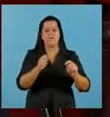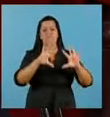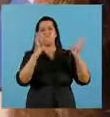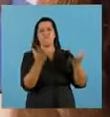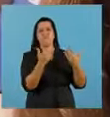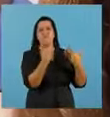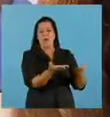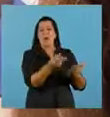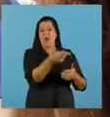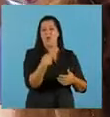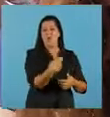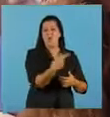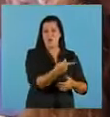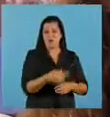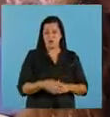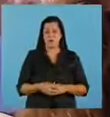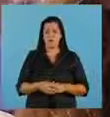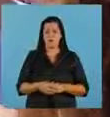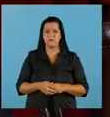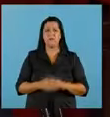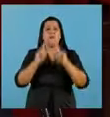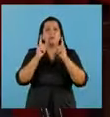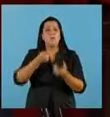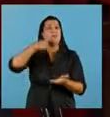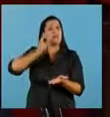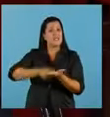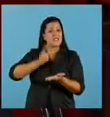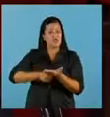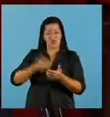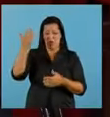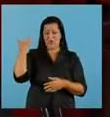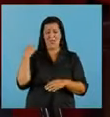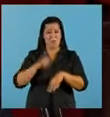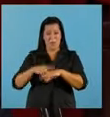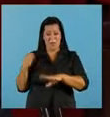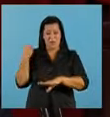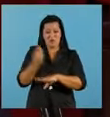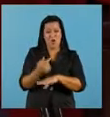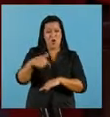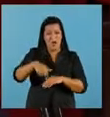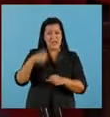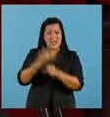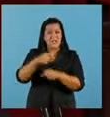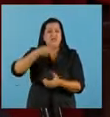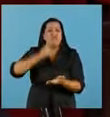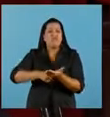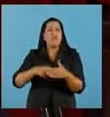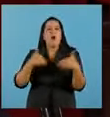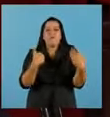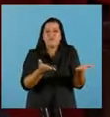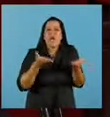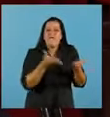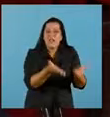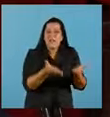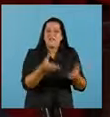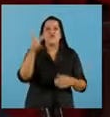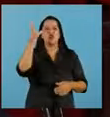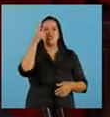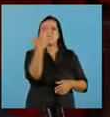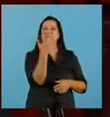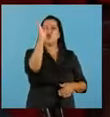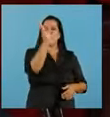más vulnerables. Las decisiones que tomamos desde nuestra asunción han beneficiado al 85% de los